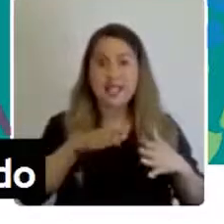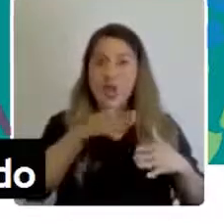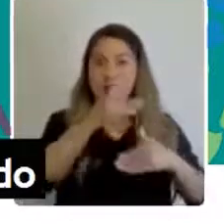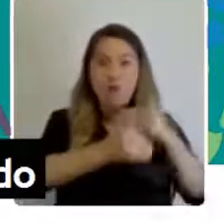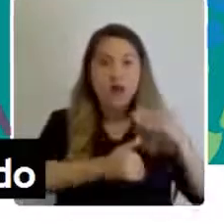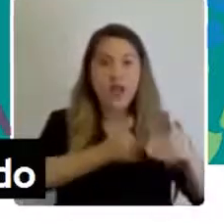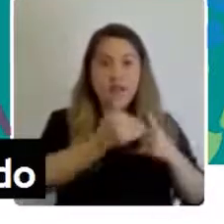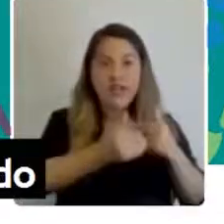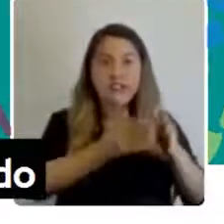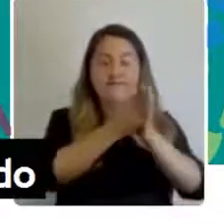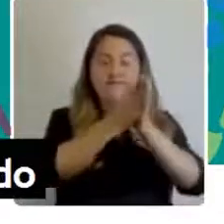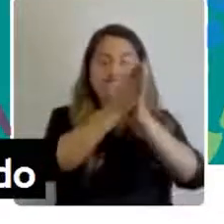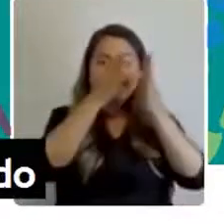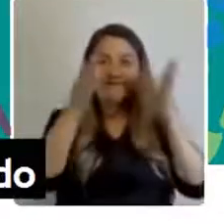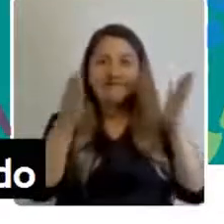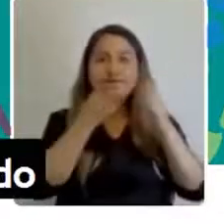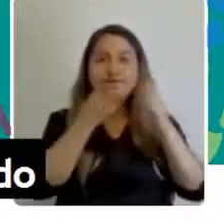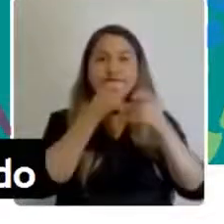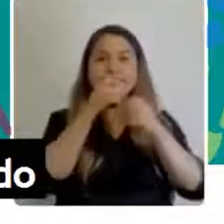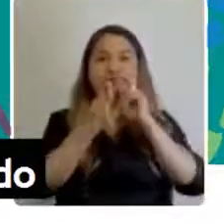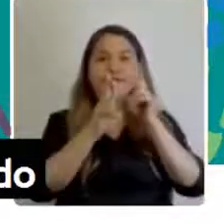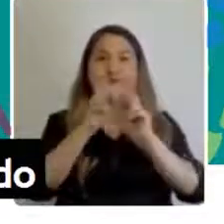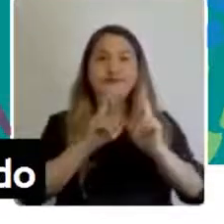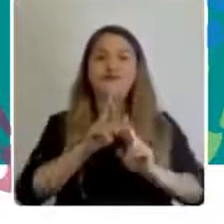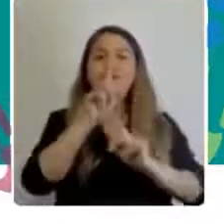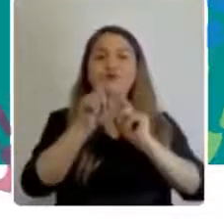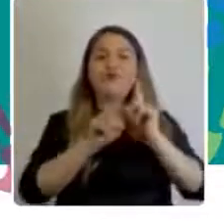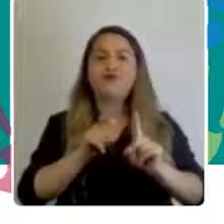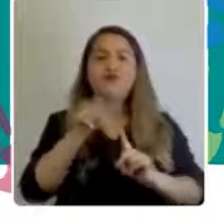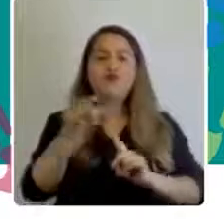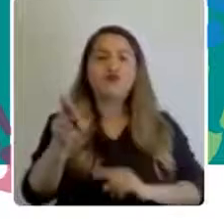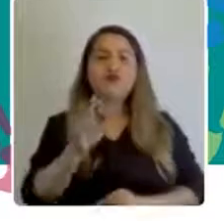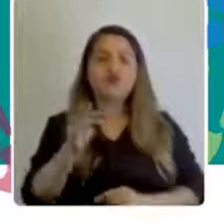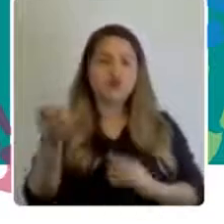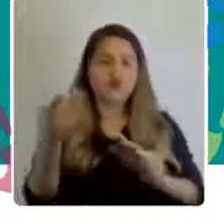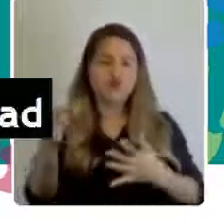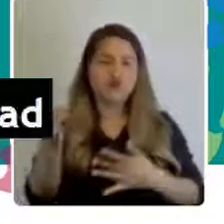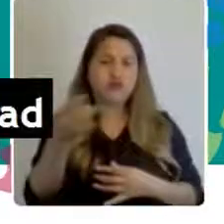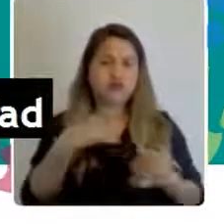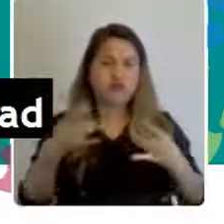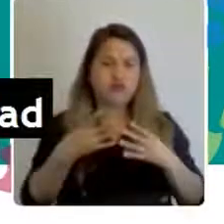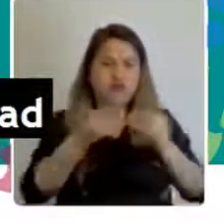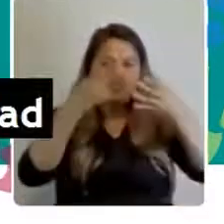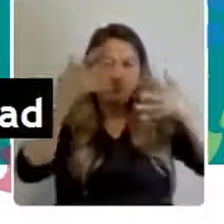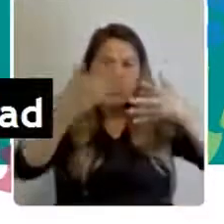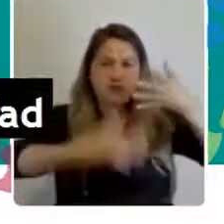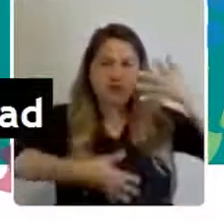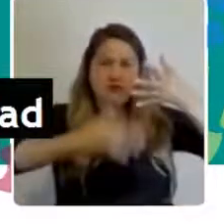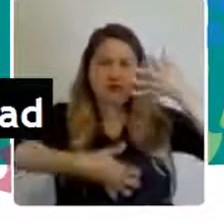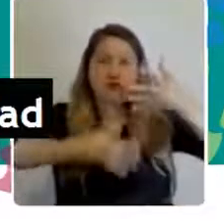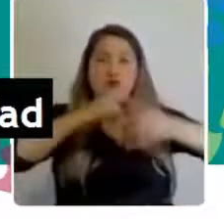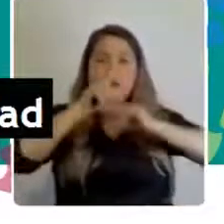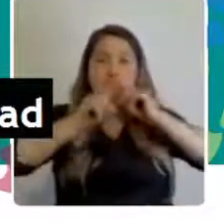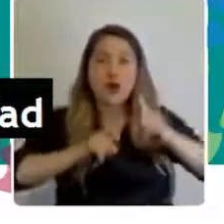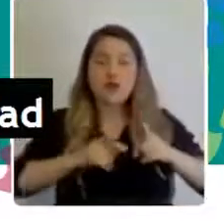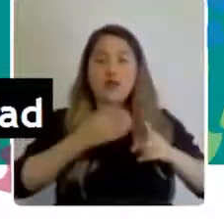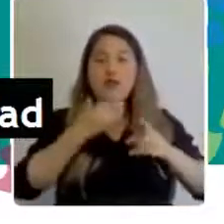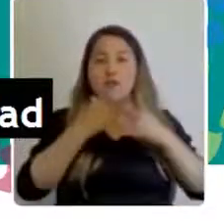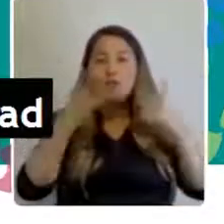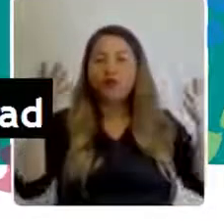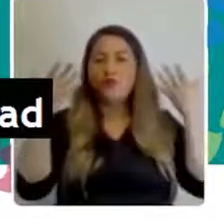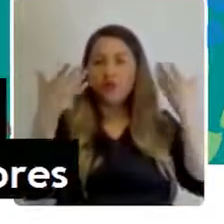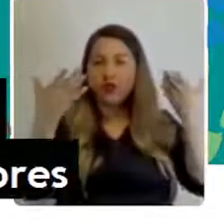we Y can ahora win. pasamos a responder las preguntas que ustedes nos Very han good. enviado y tenemos ya un montón aquí. Queremos agradecer además la cantidad de saludos